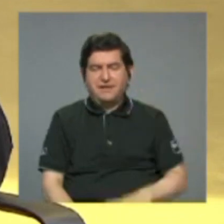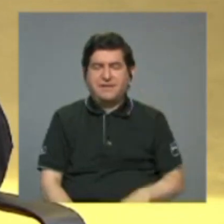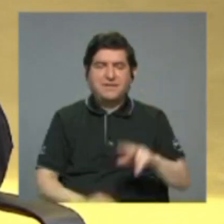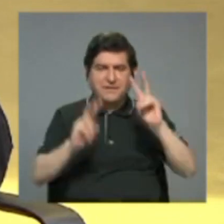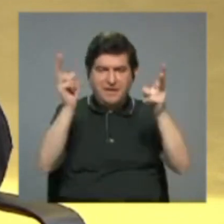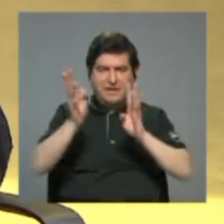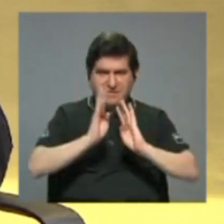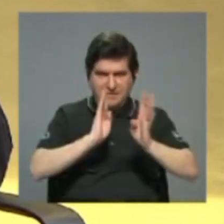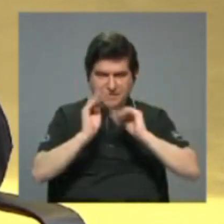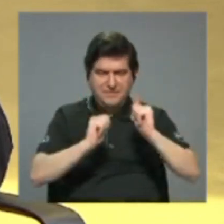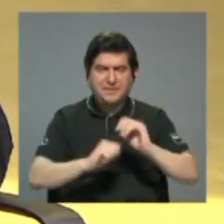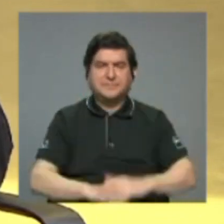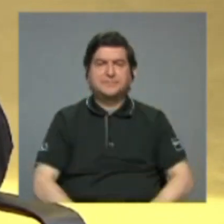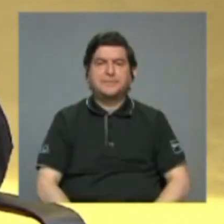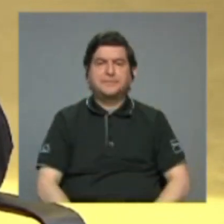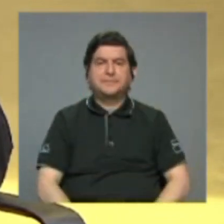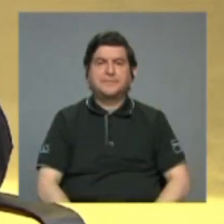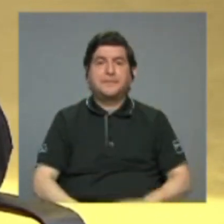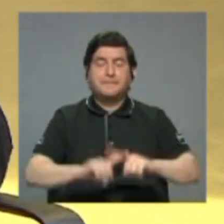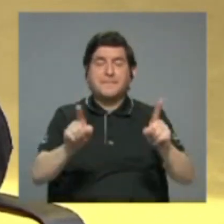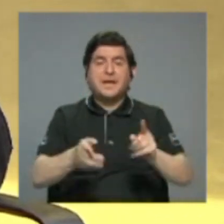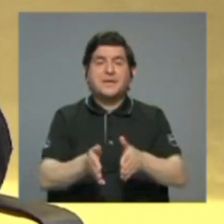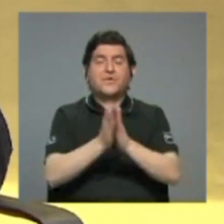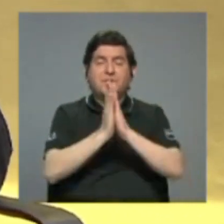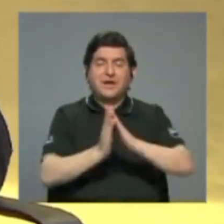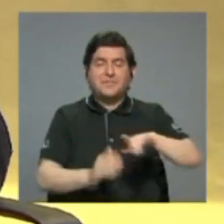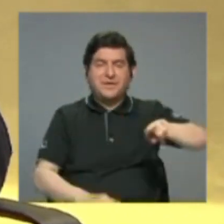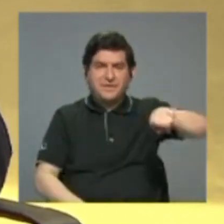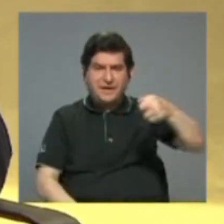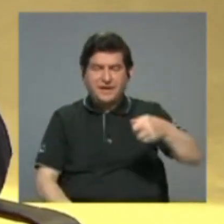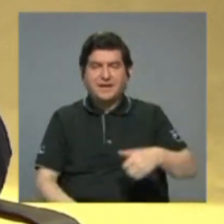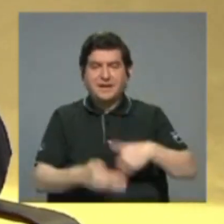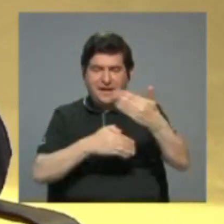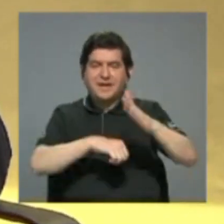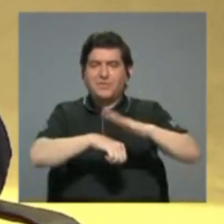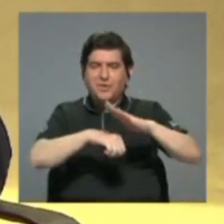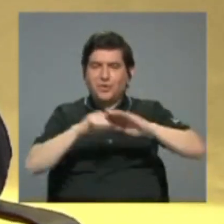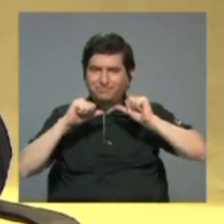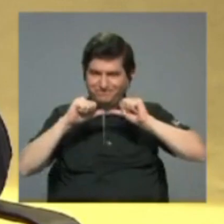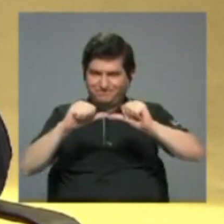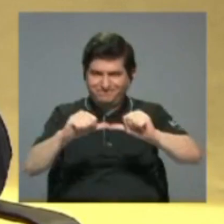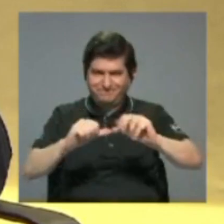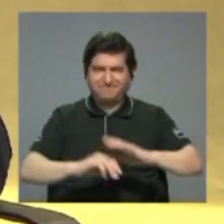Pero le pedimos al canal que nos invite a regresar.